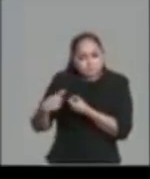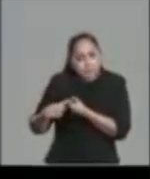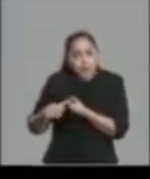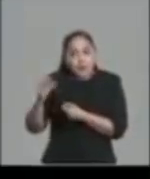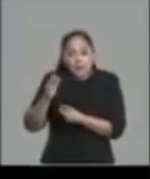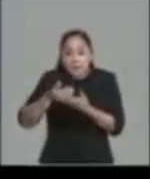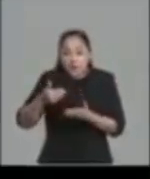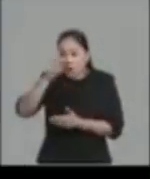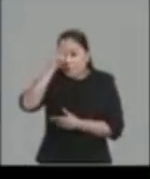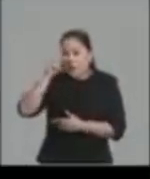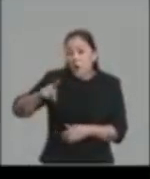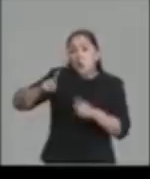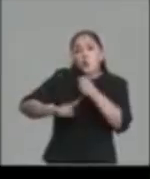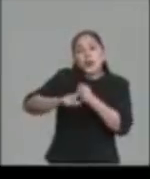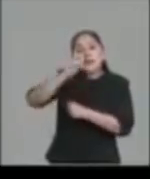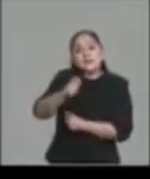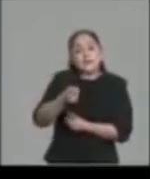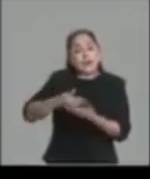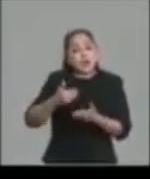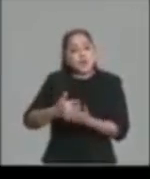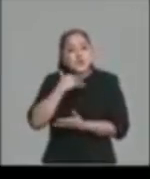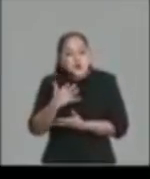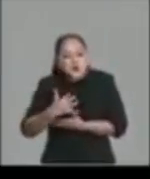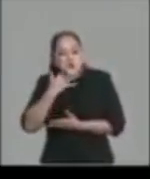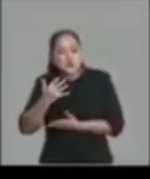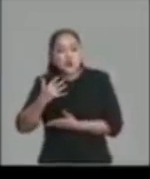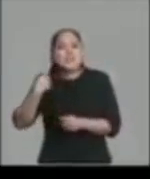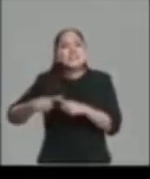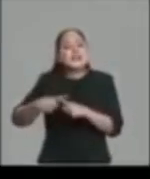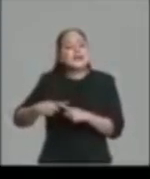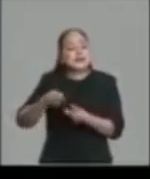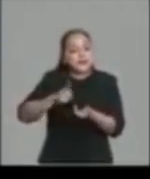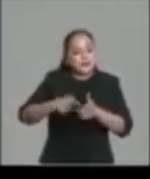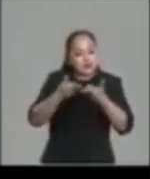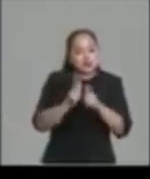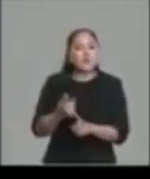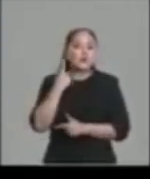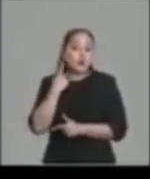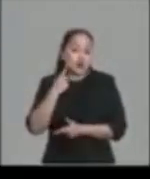quienes hoy gobiernan. Y los que hoy gobiernan son parte de los partidos políticos. Y